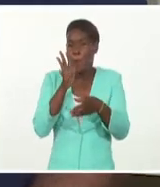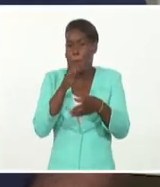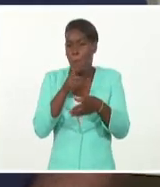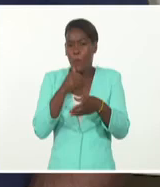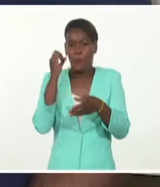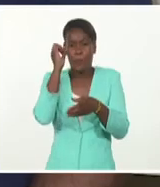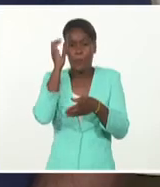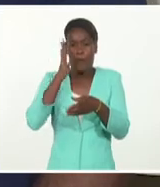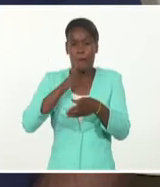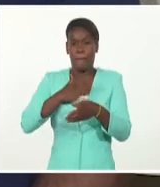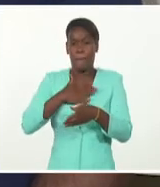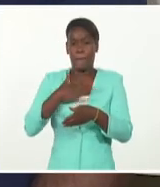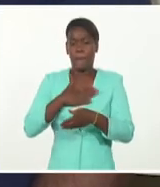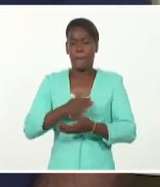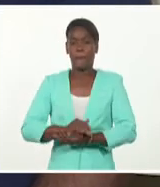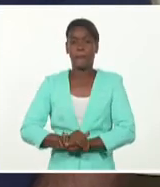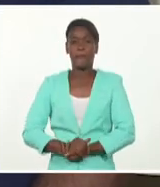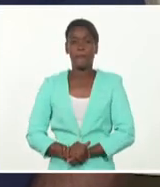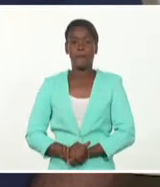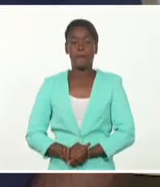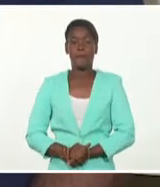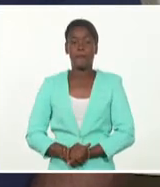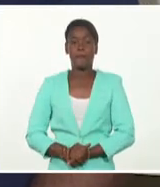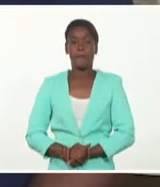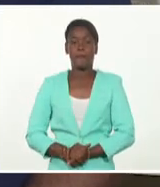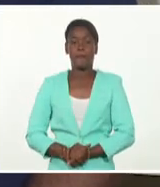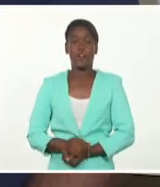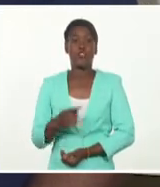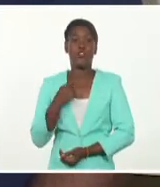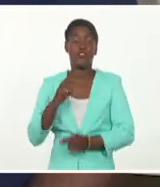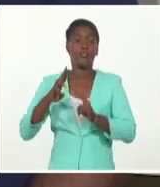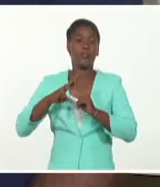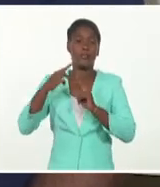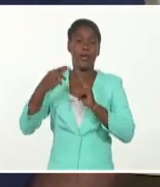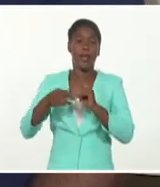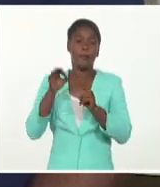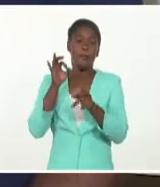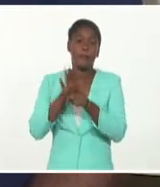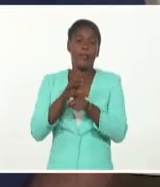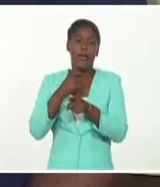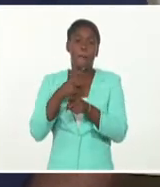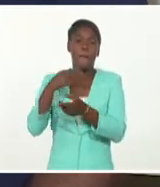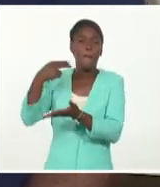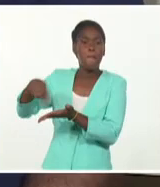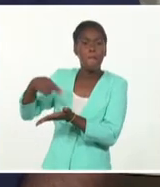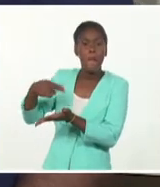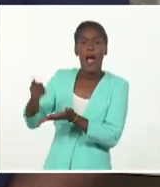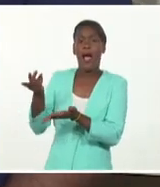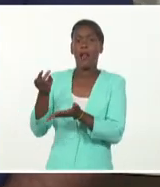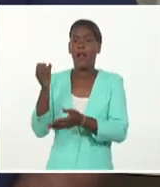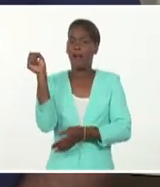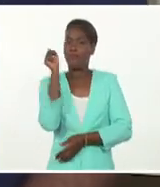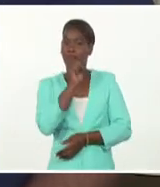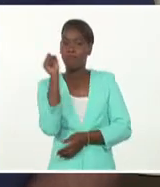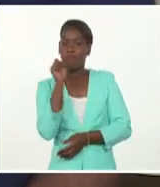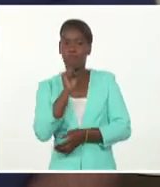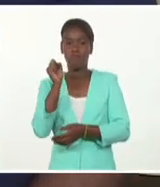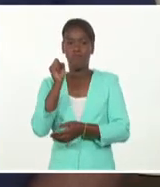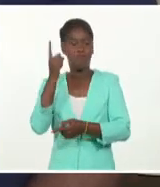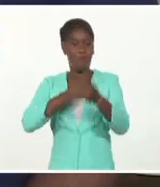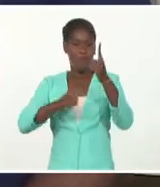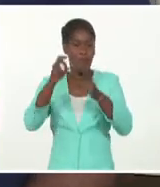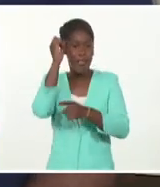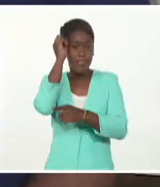nosotros va a hacer una parte teatral, a lo mejor nos pone a bailar un poquito, no sé, lo que se le ocurra a ese, lo que se le ocurra a ese